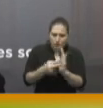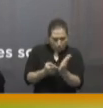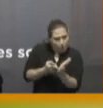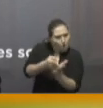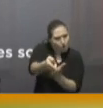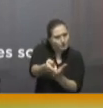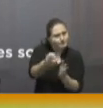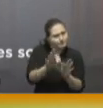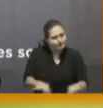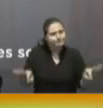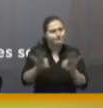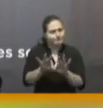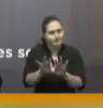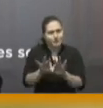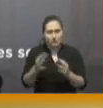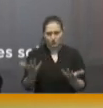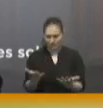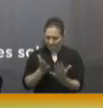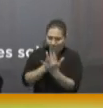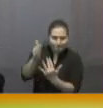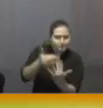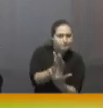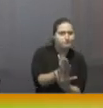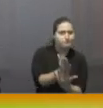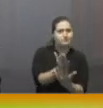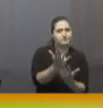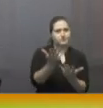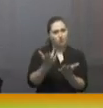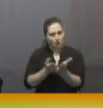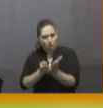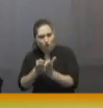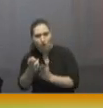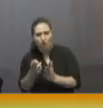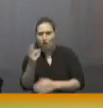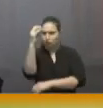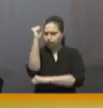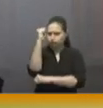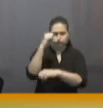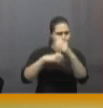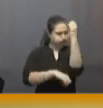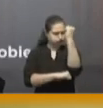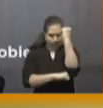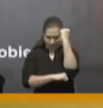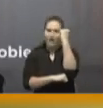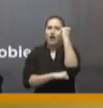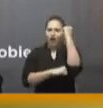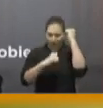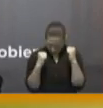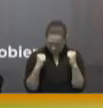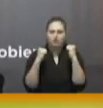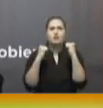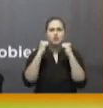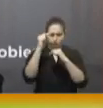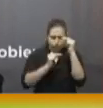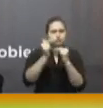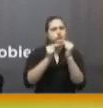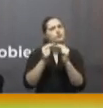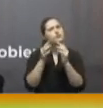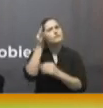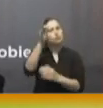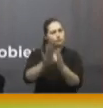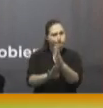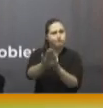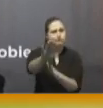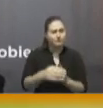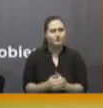barrilito bien utilizado se habló también de el dinero que se gasta en partidos